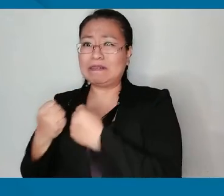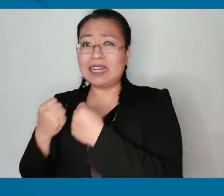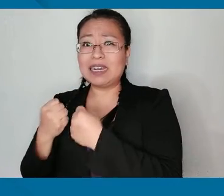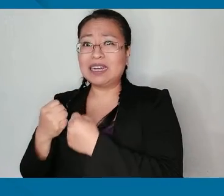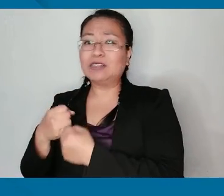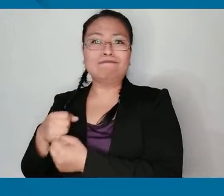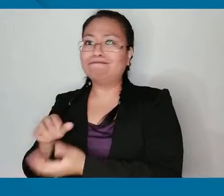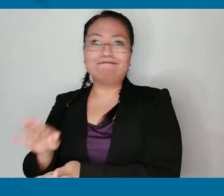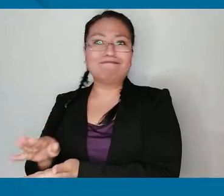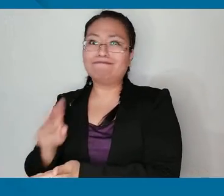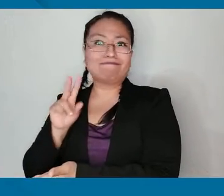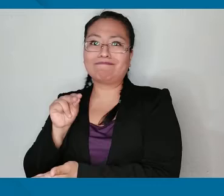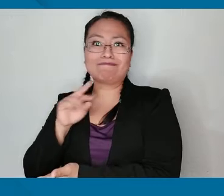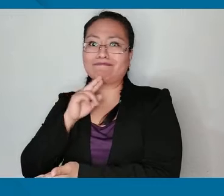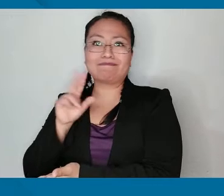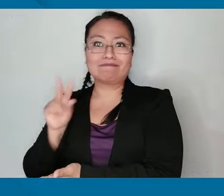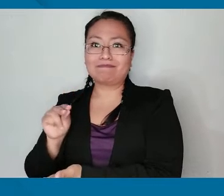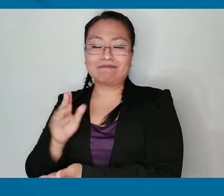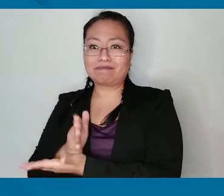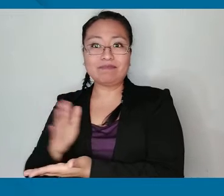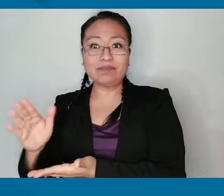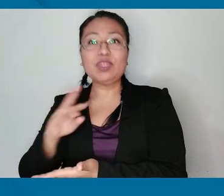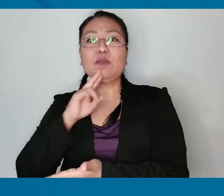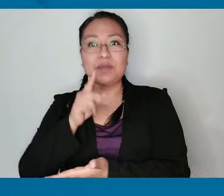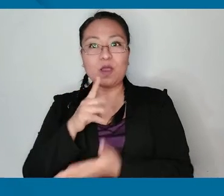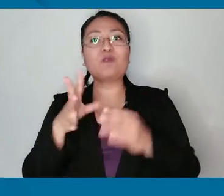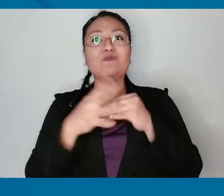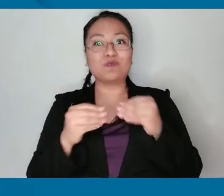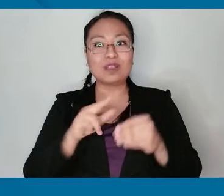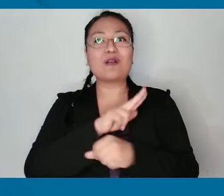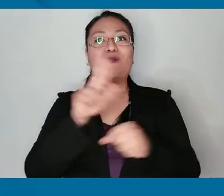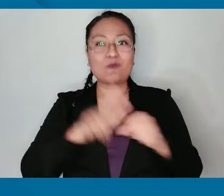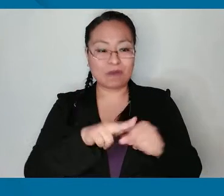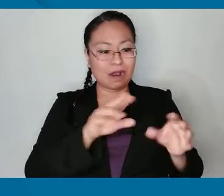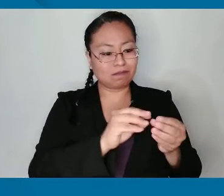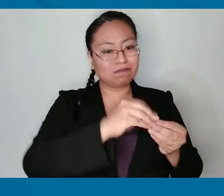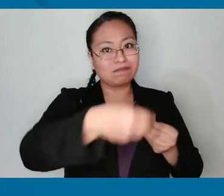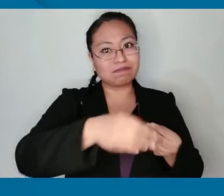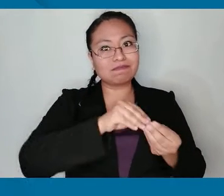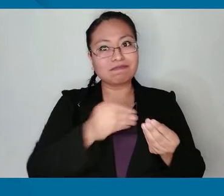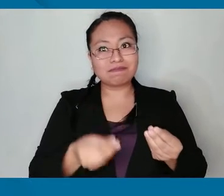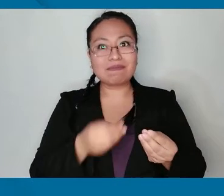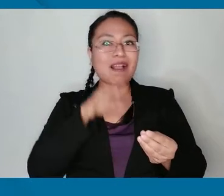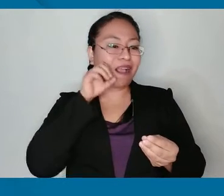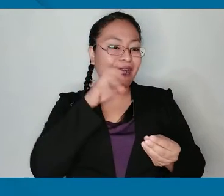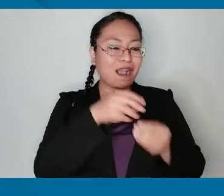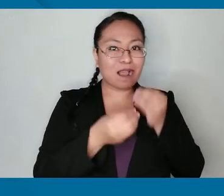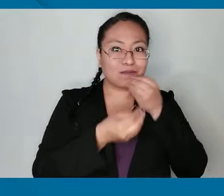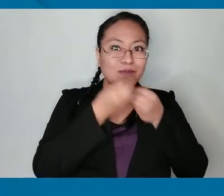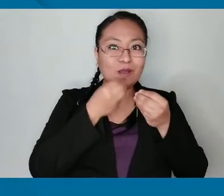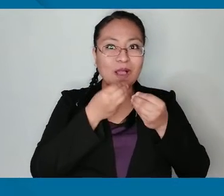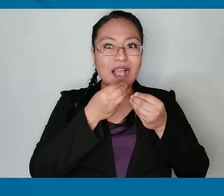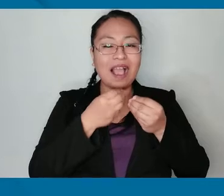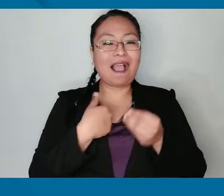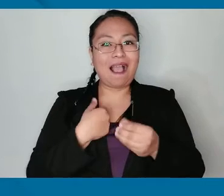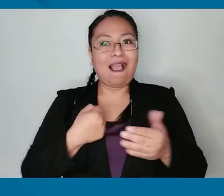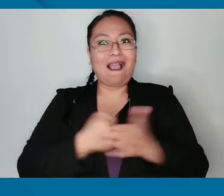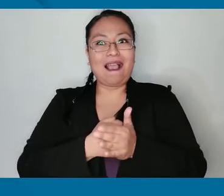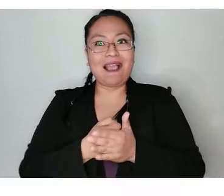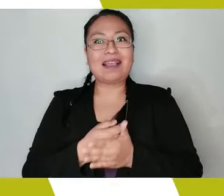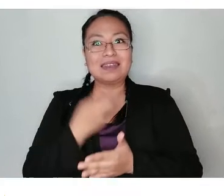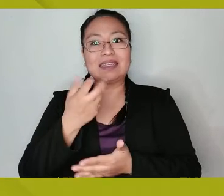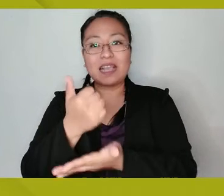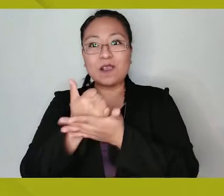Sin embargo, si nosotros consumimos la fruta directamente, pues tenemos esta sensación de saciedad debido a la